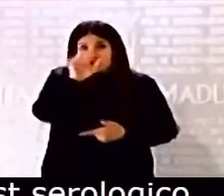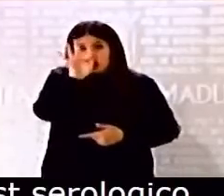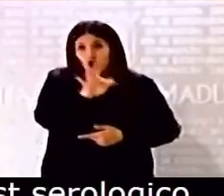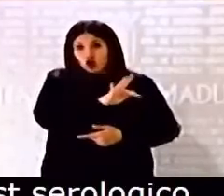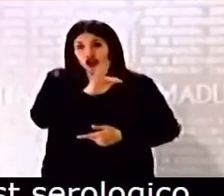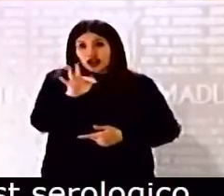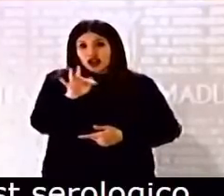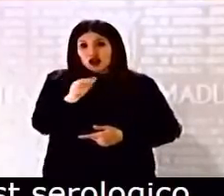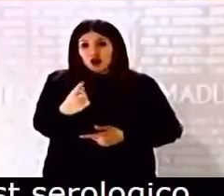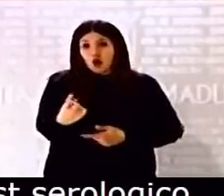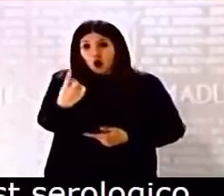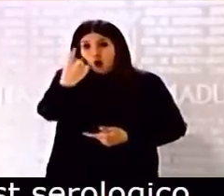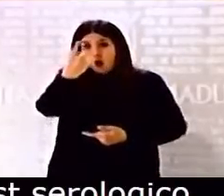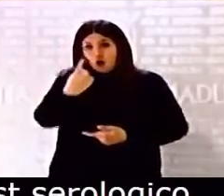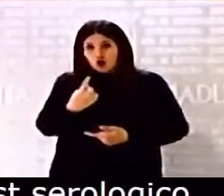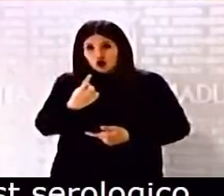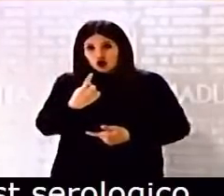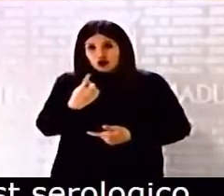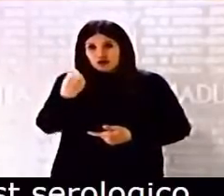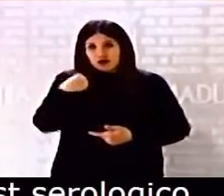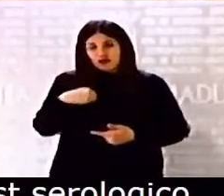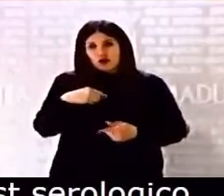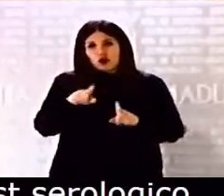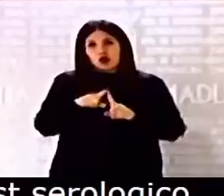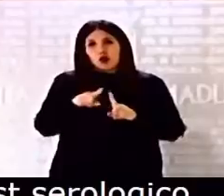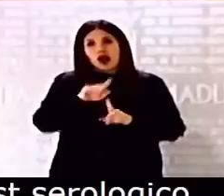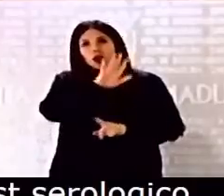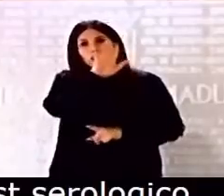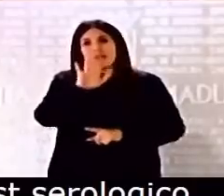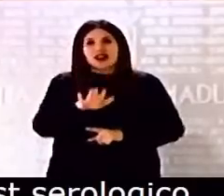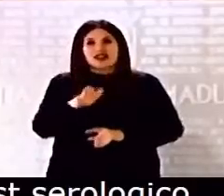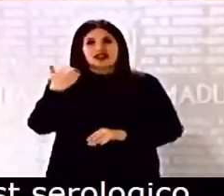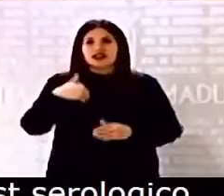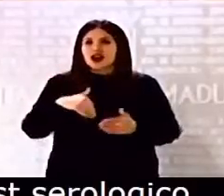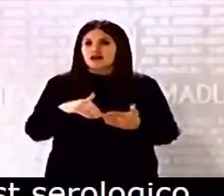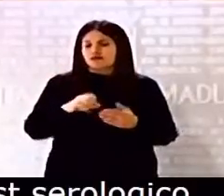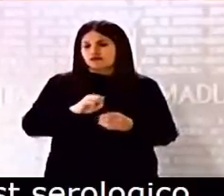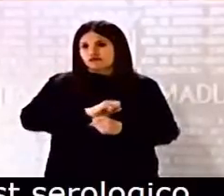uno de los niños tiene signos de una infección pasada